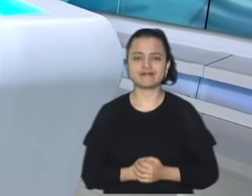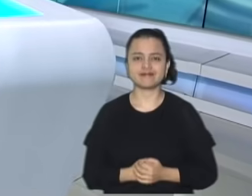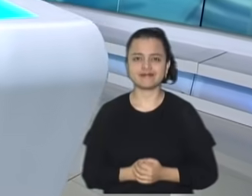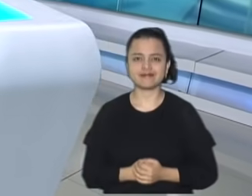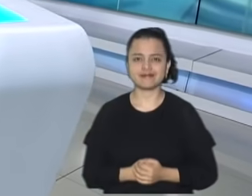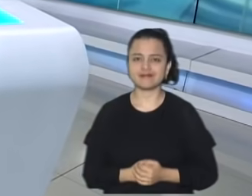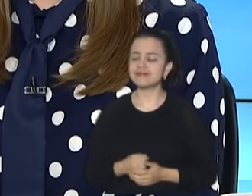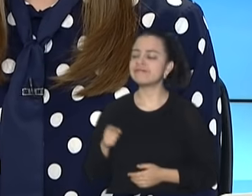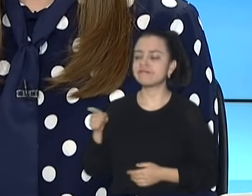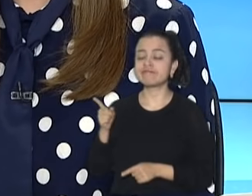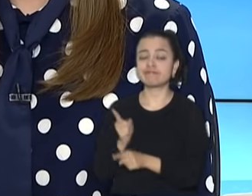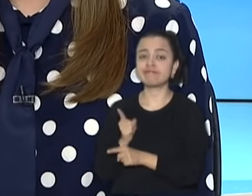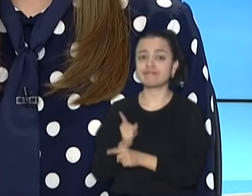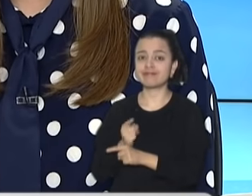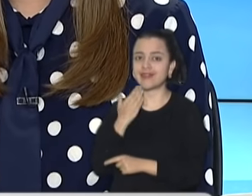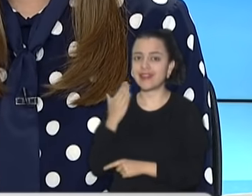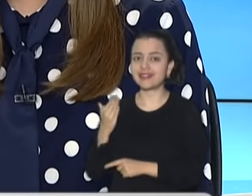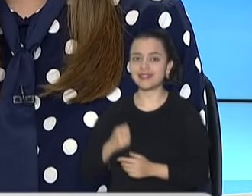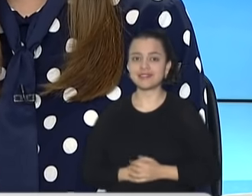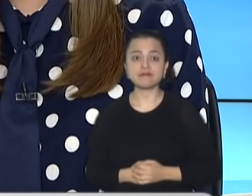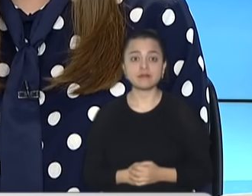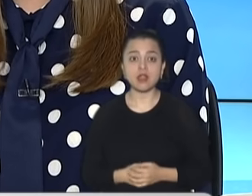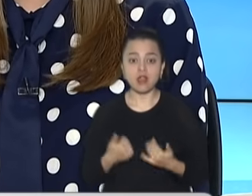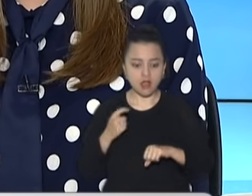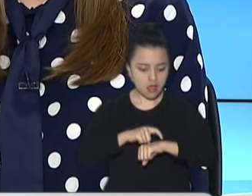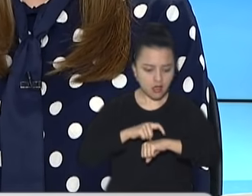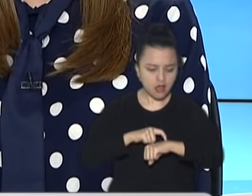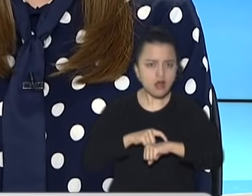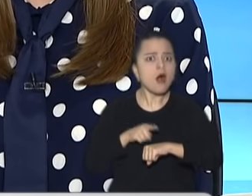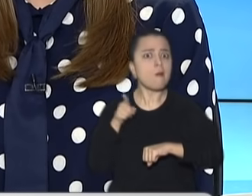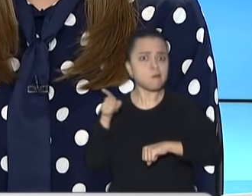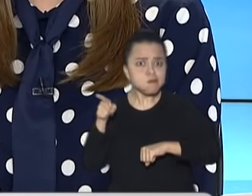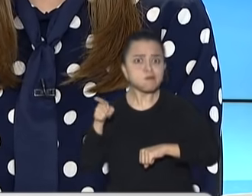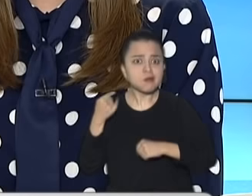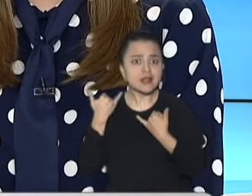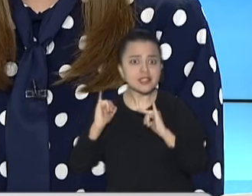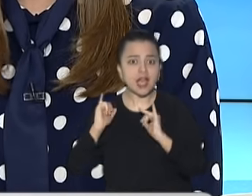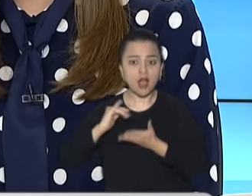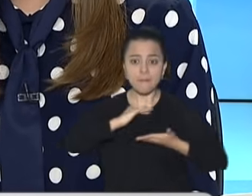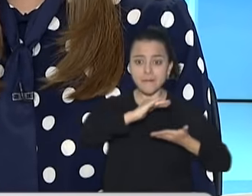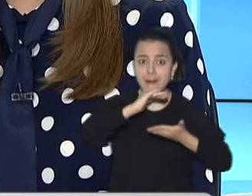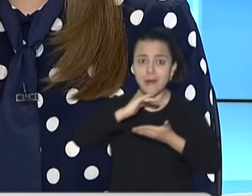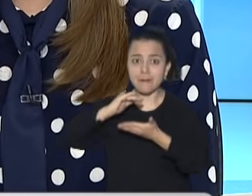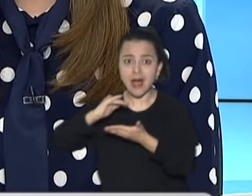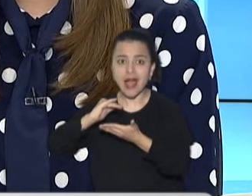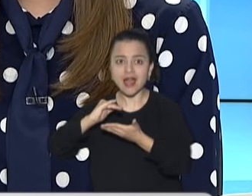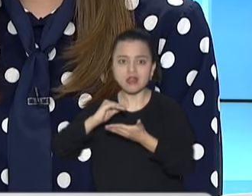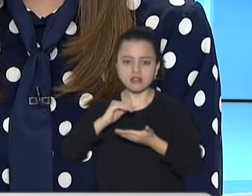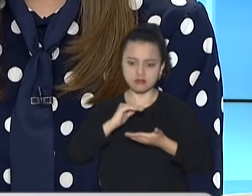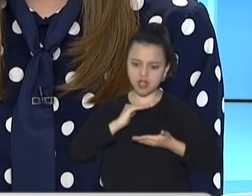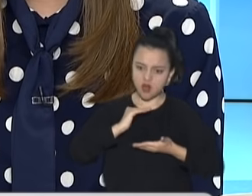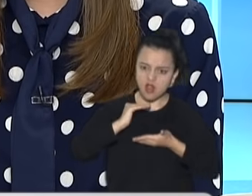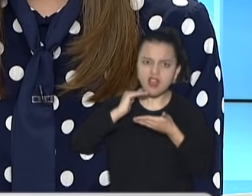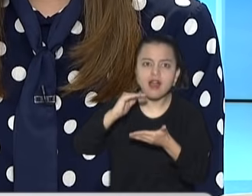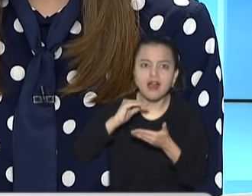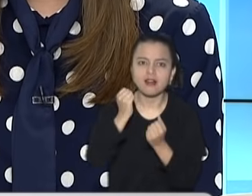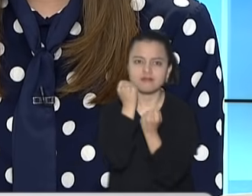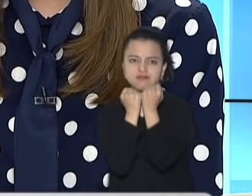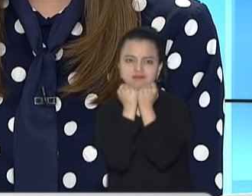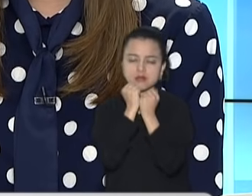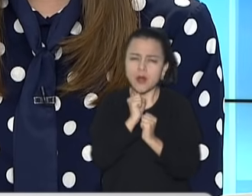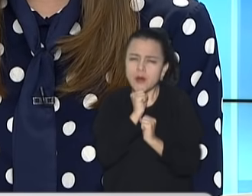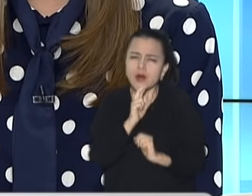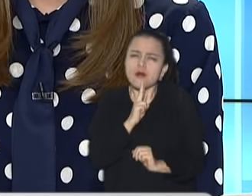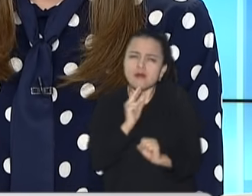CMI. Así es, Luisa, muchas gracias. Y también a esta hora se lleva a cabo la entrega formal de los primeros ultracongeladores para las vacunas